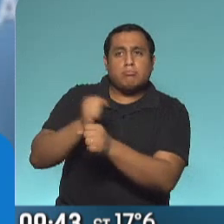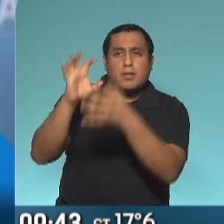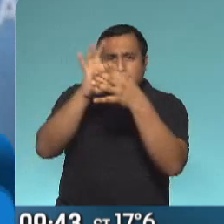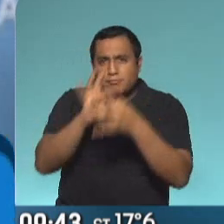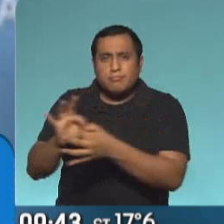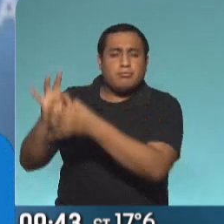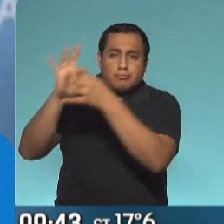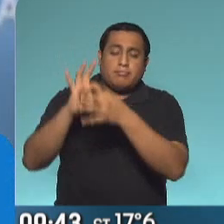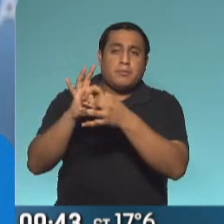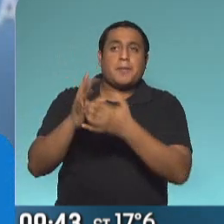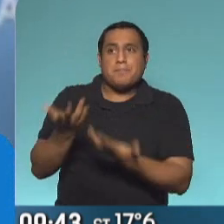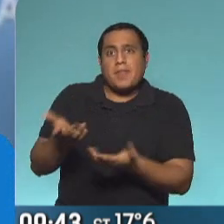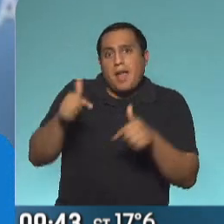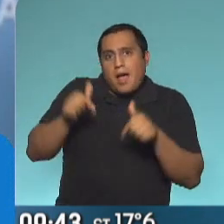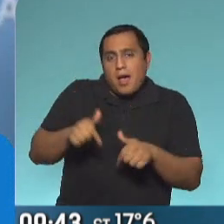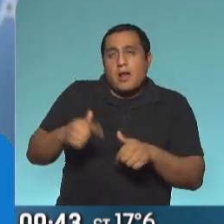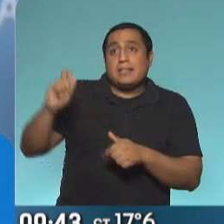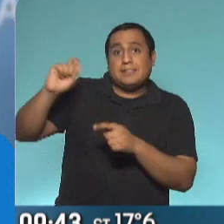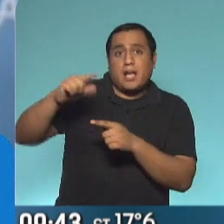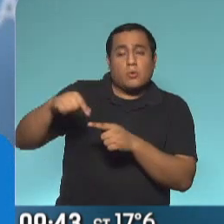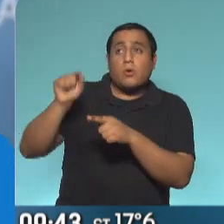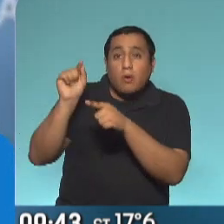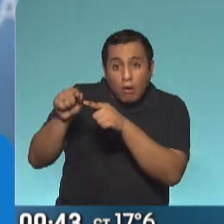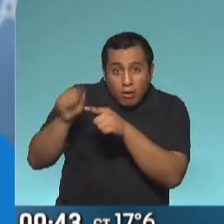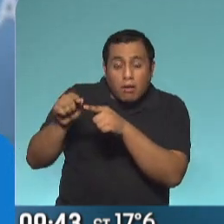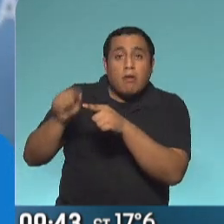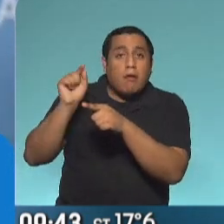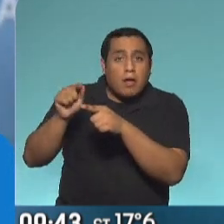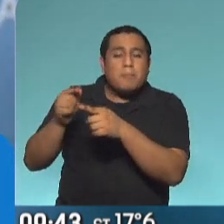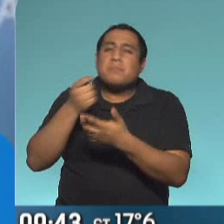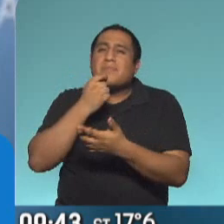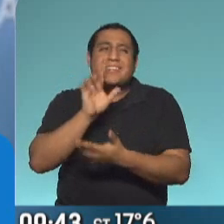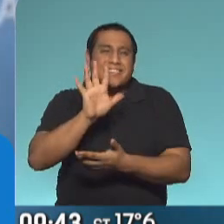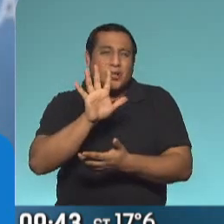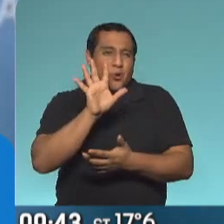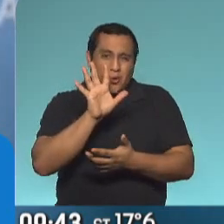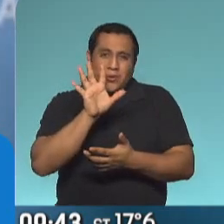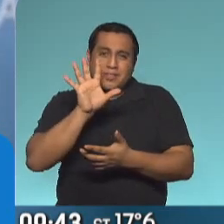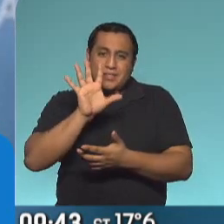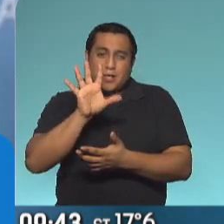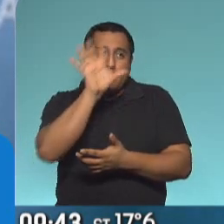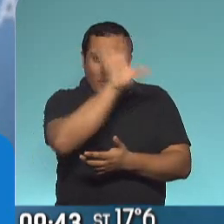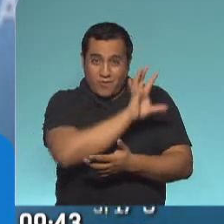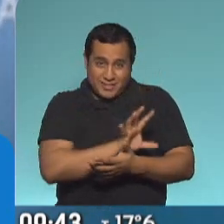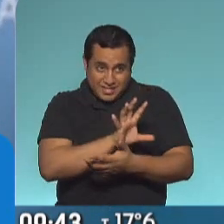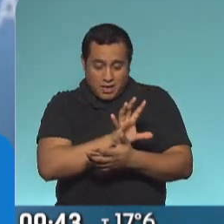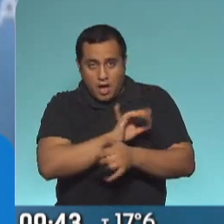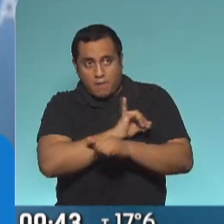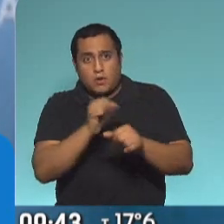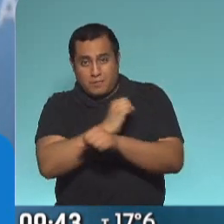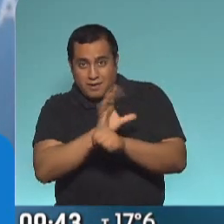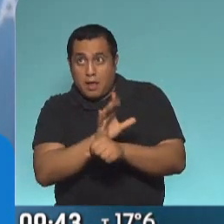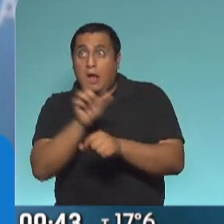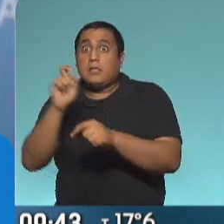conjunto en este momento chaco no figura entre los cinco primeros provincias que aportan casos